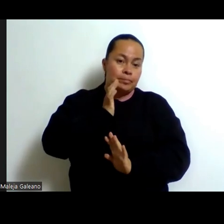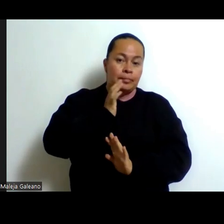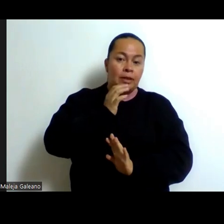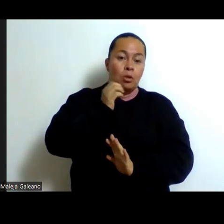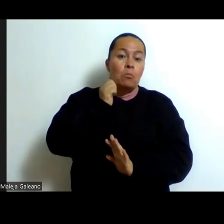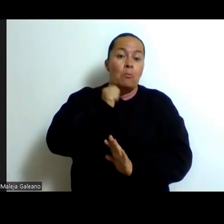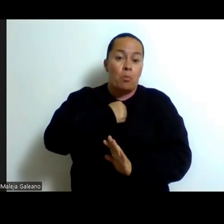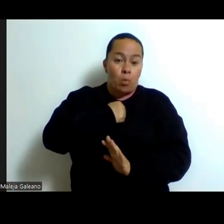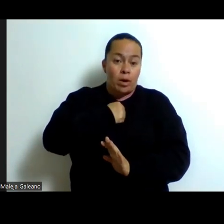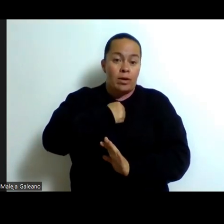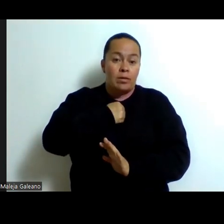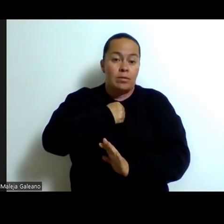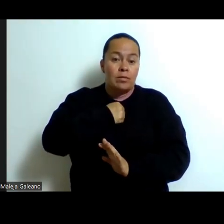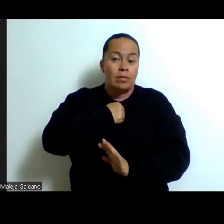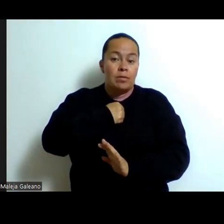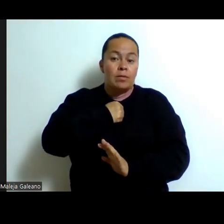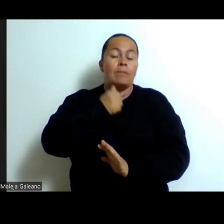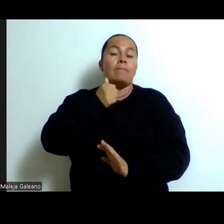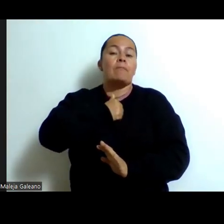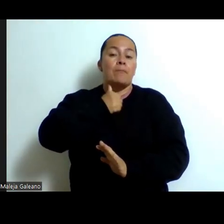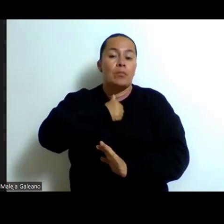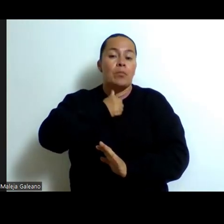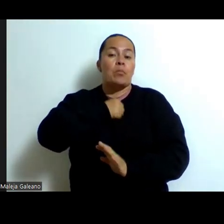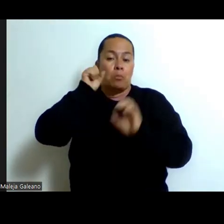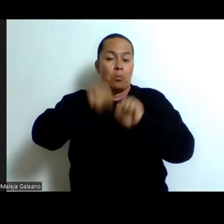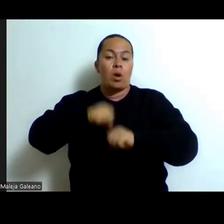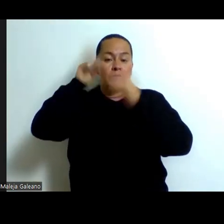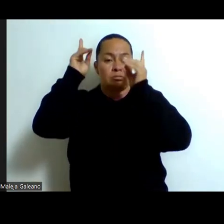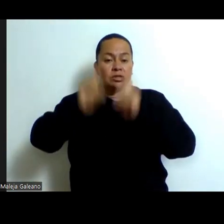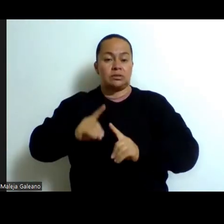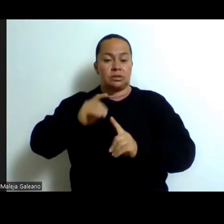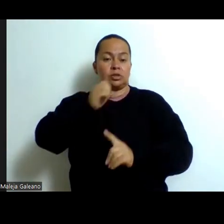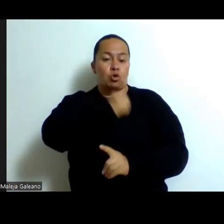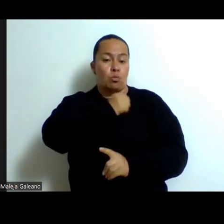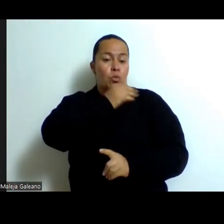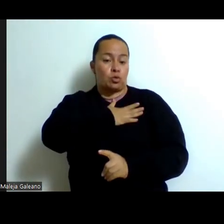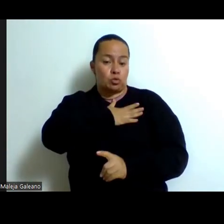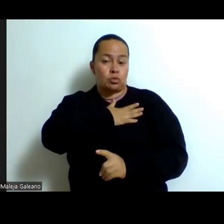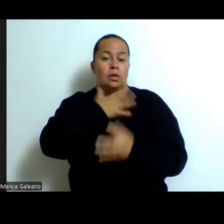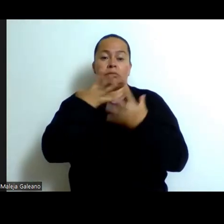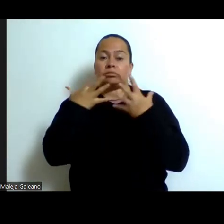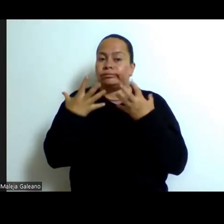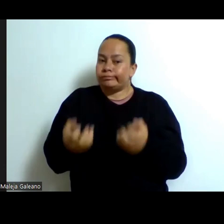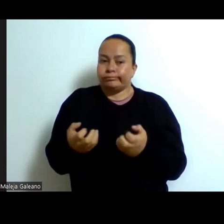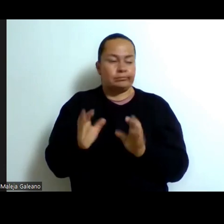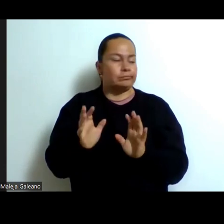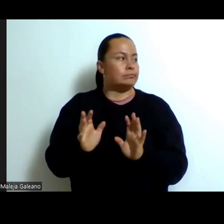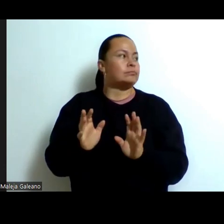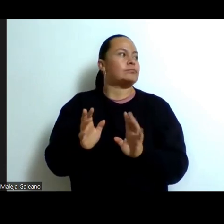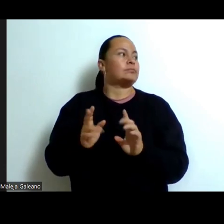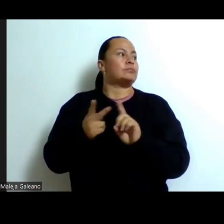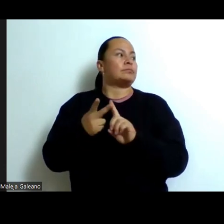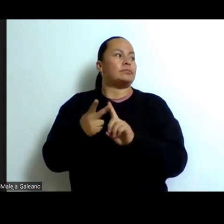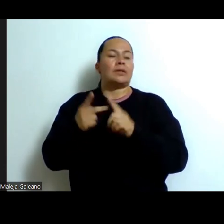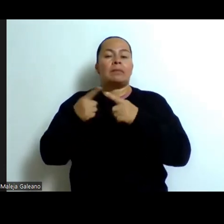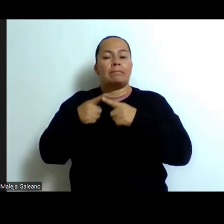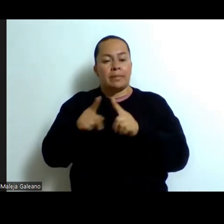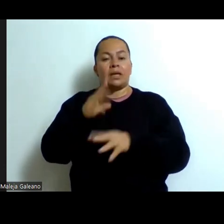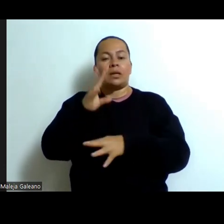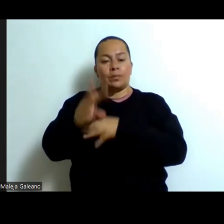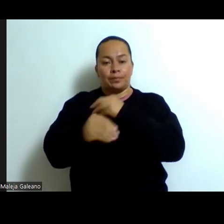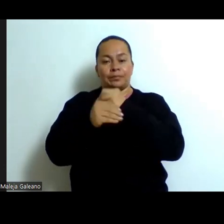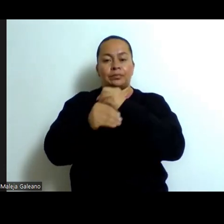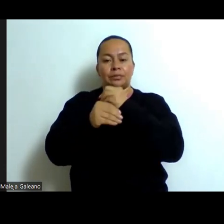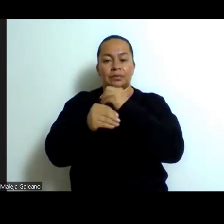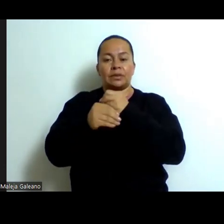posibilidad de decidir sobre lo que yo quiero sí e pero a su vez